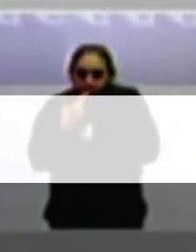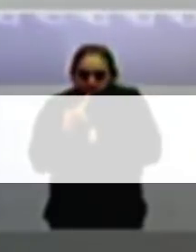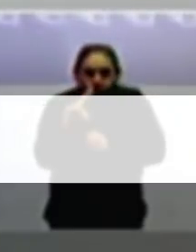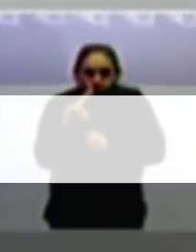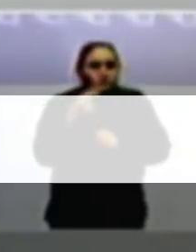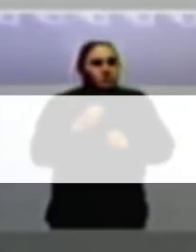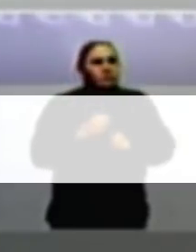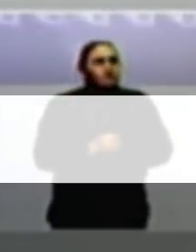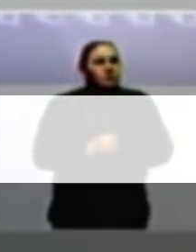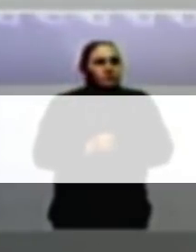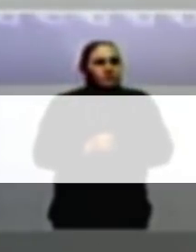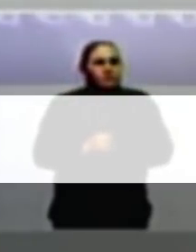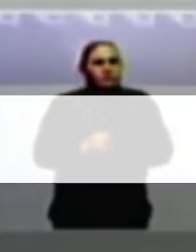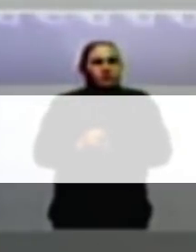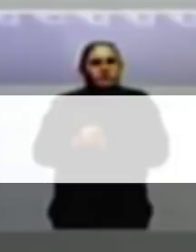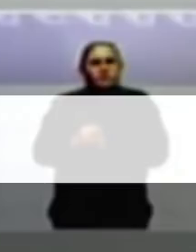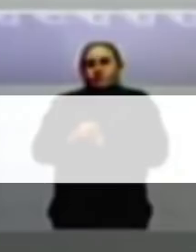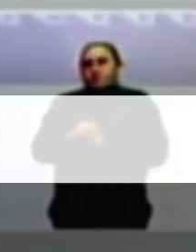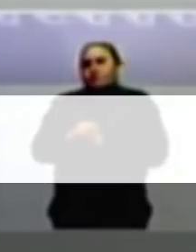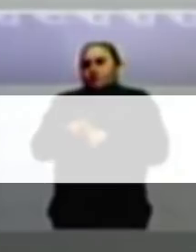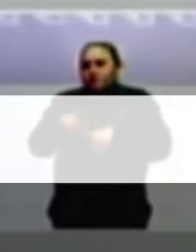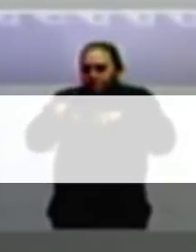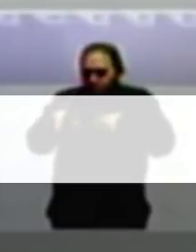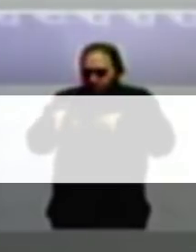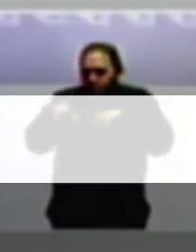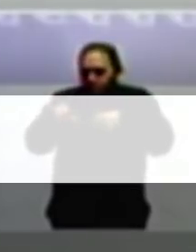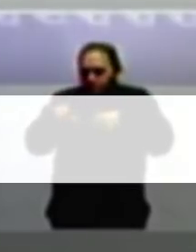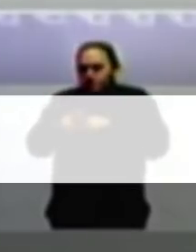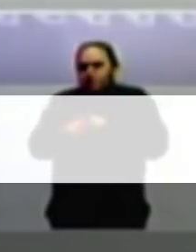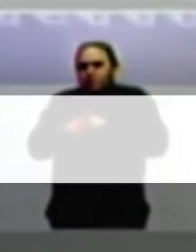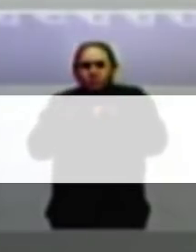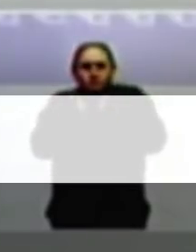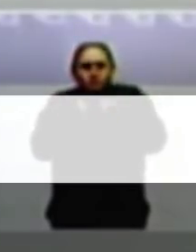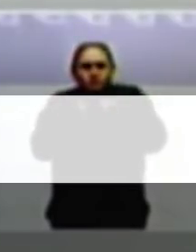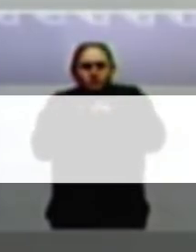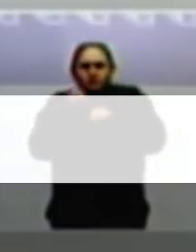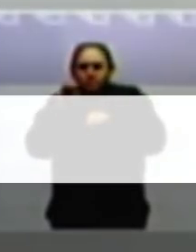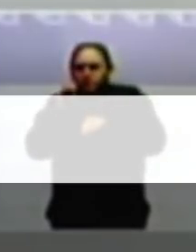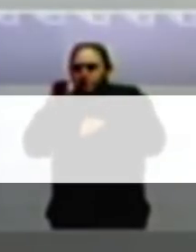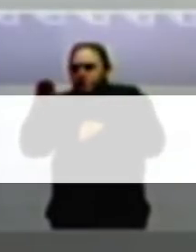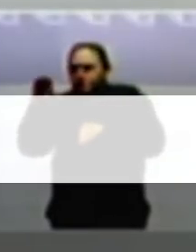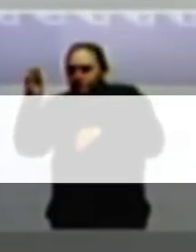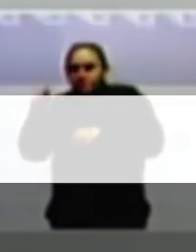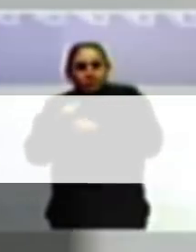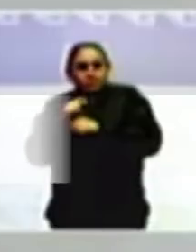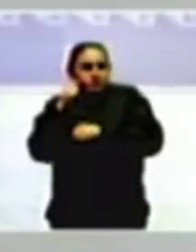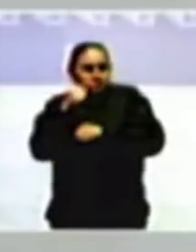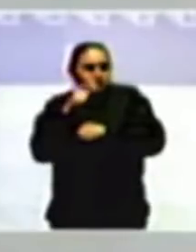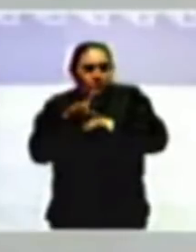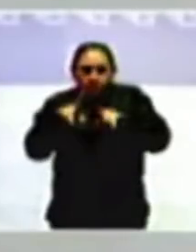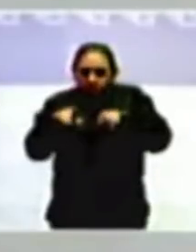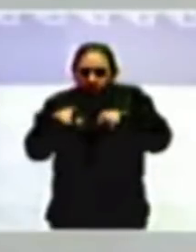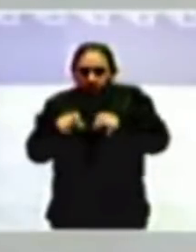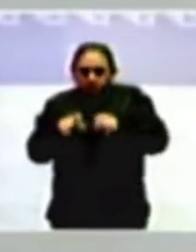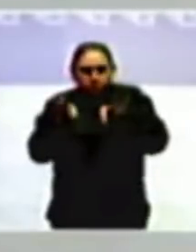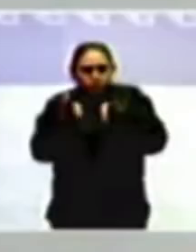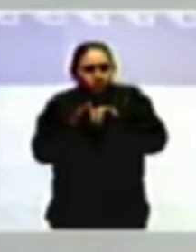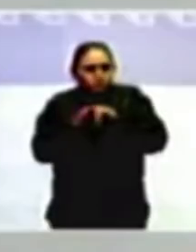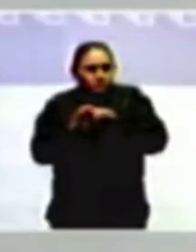candidato de Minealito, mencionamos a tu tío Cristian, pues porque tú eres un títere de tu tío.